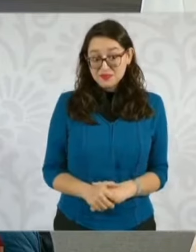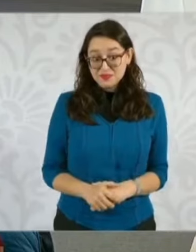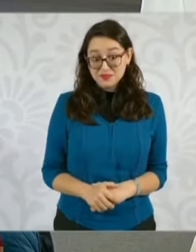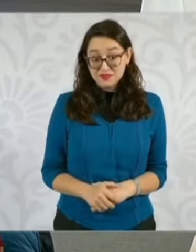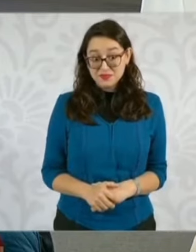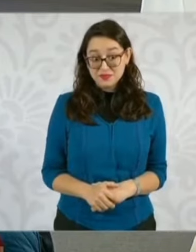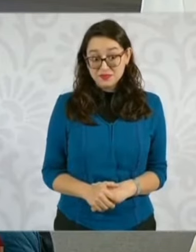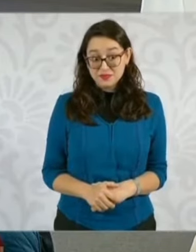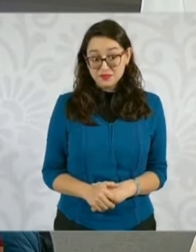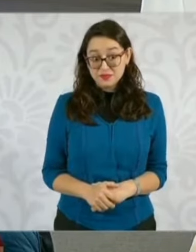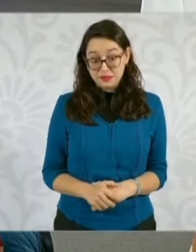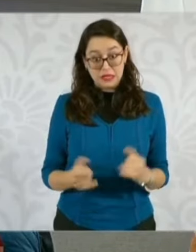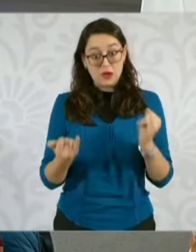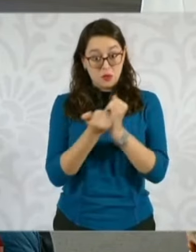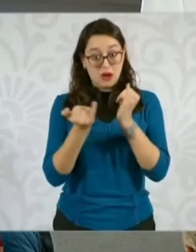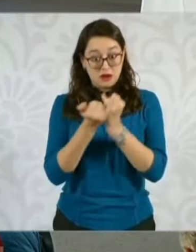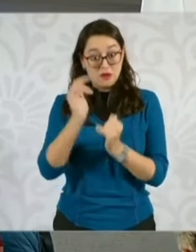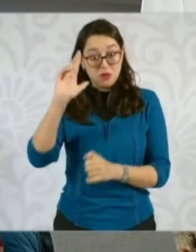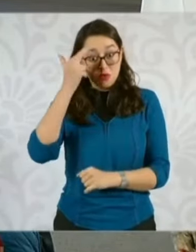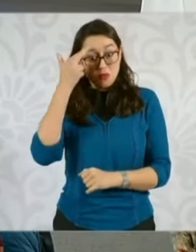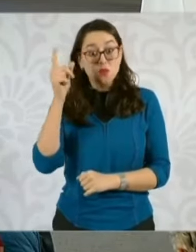Florence Cassés.